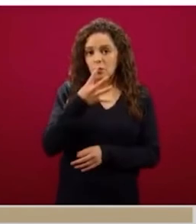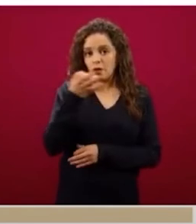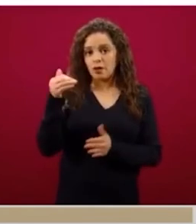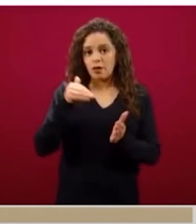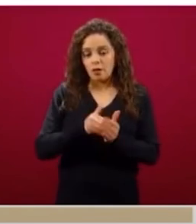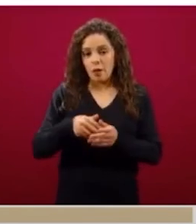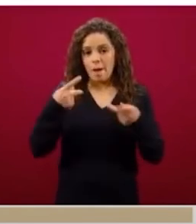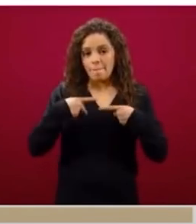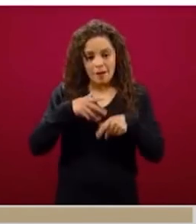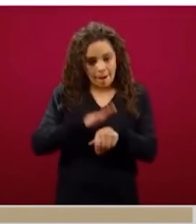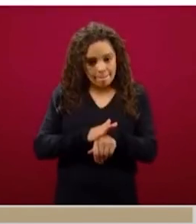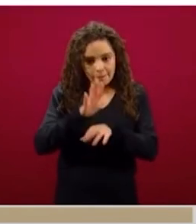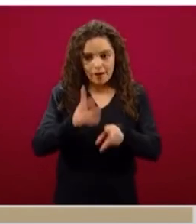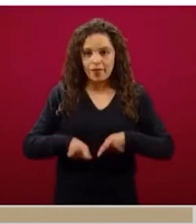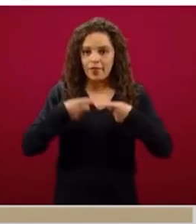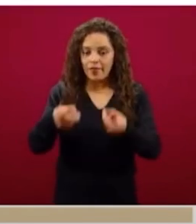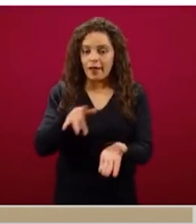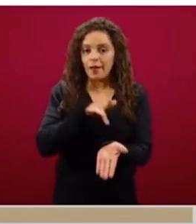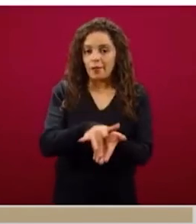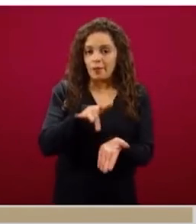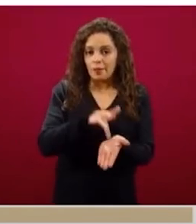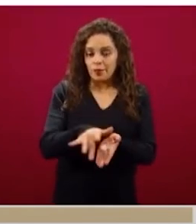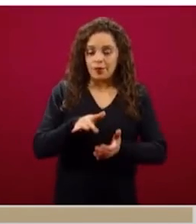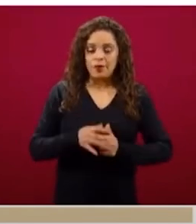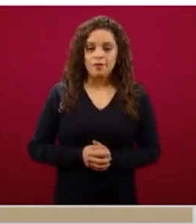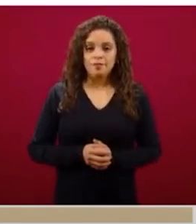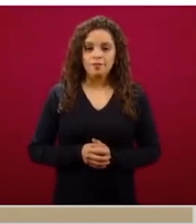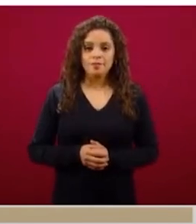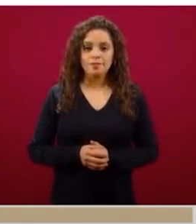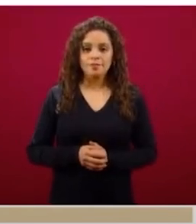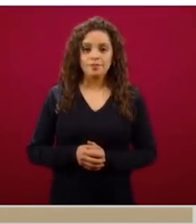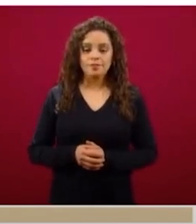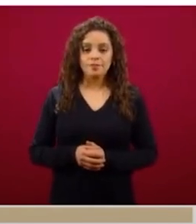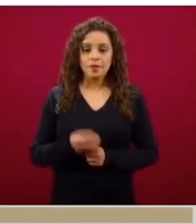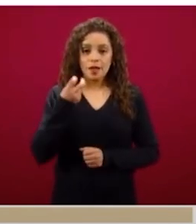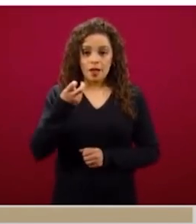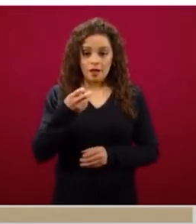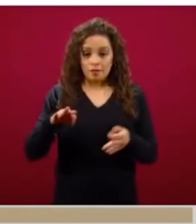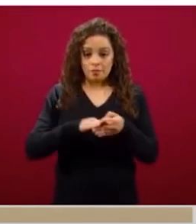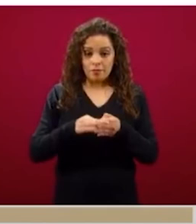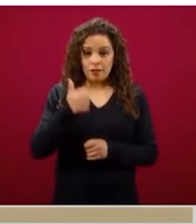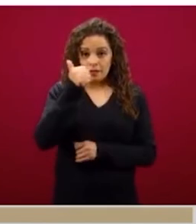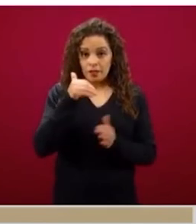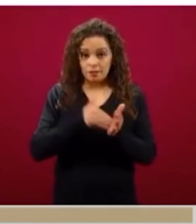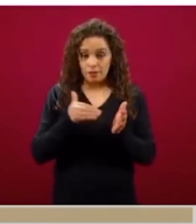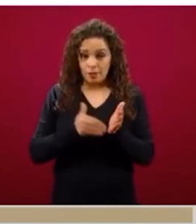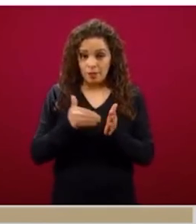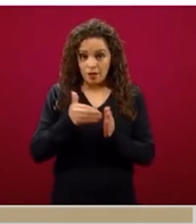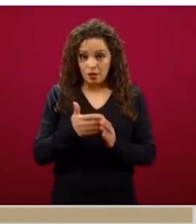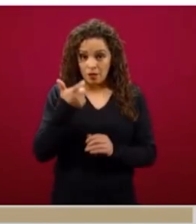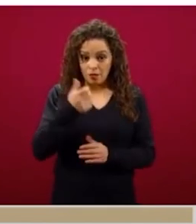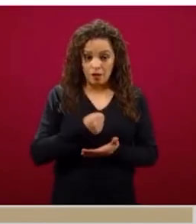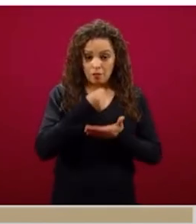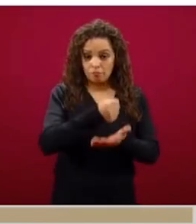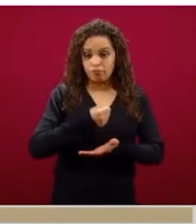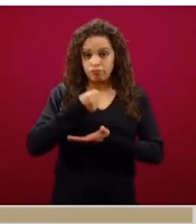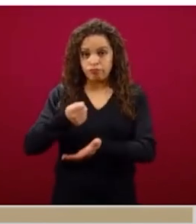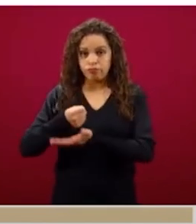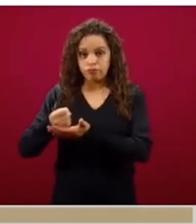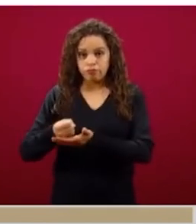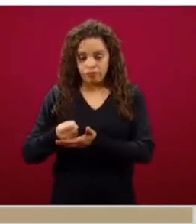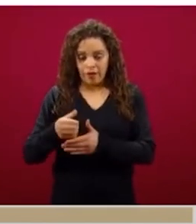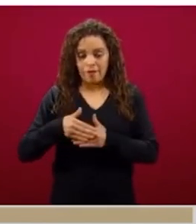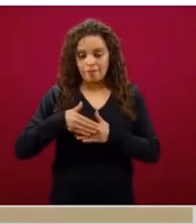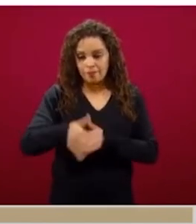y en el monto pasamos de casi 6 mil millones de dispersión a 7 mil